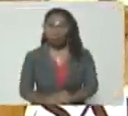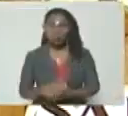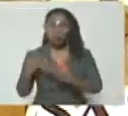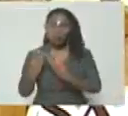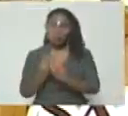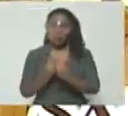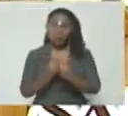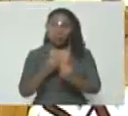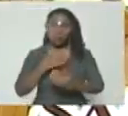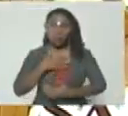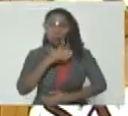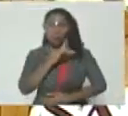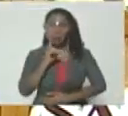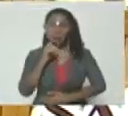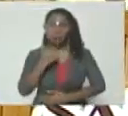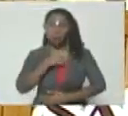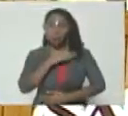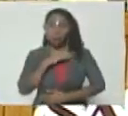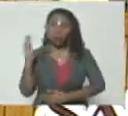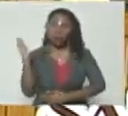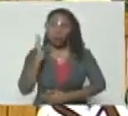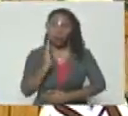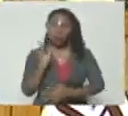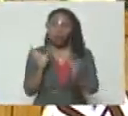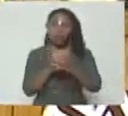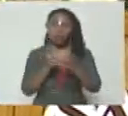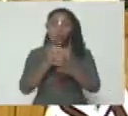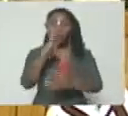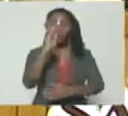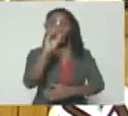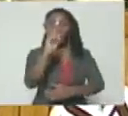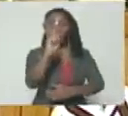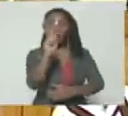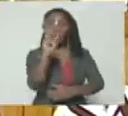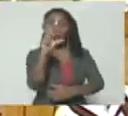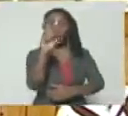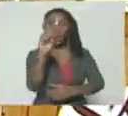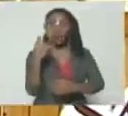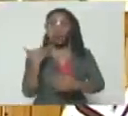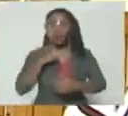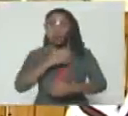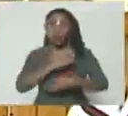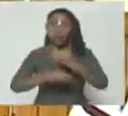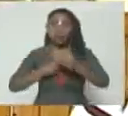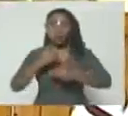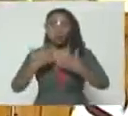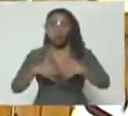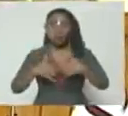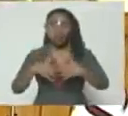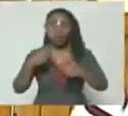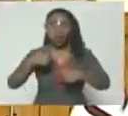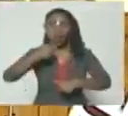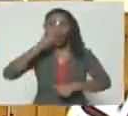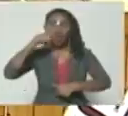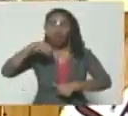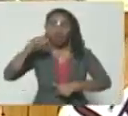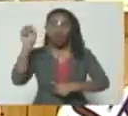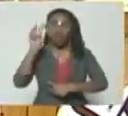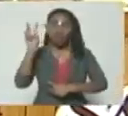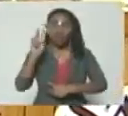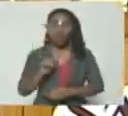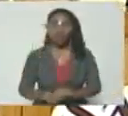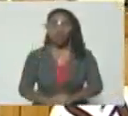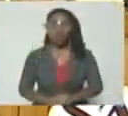Compañeros, venimos de Grupo Botalón. Conformamos la empresa más grande de café aquí en Venezuela.